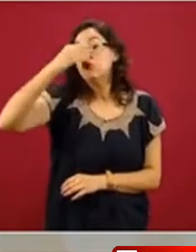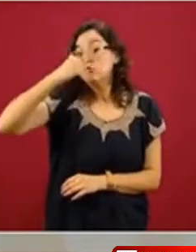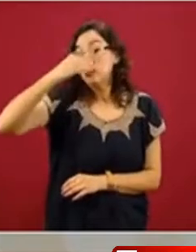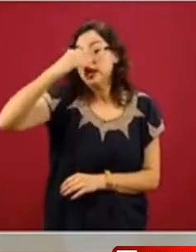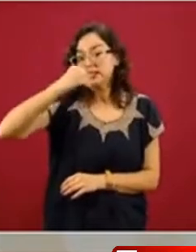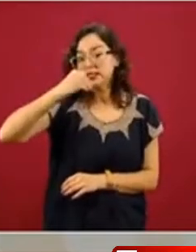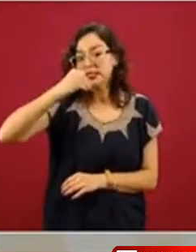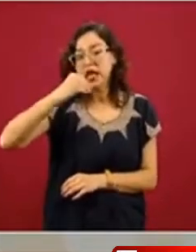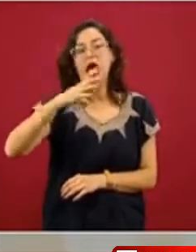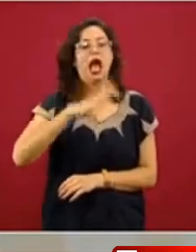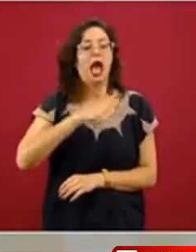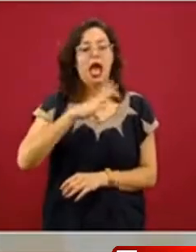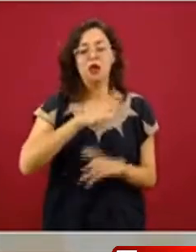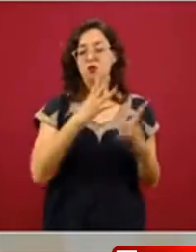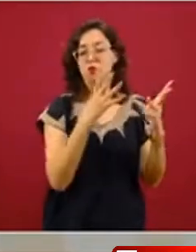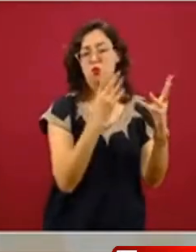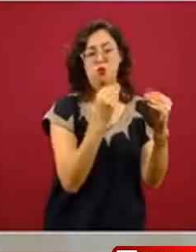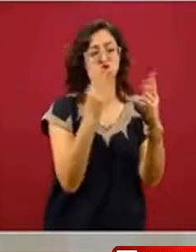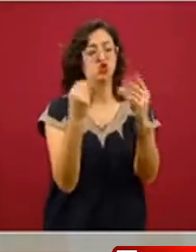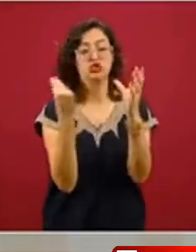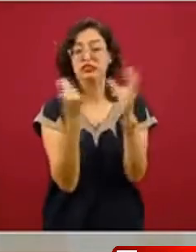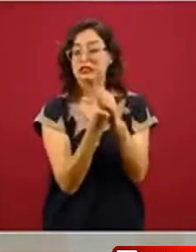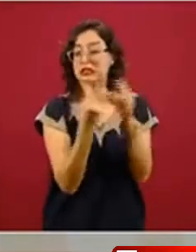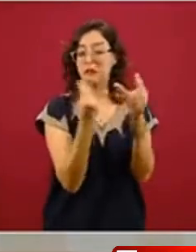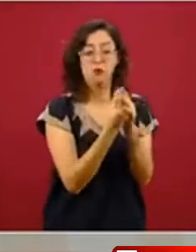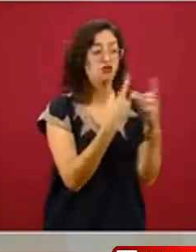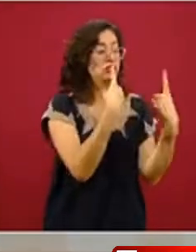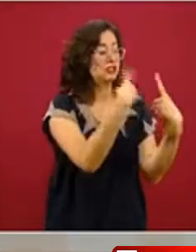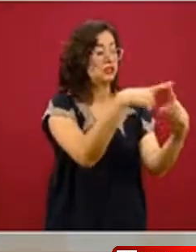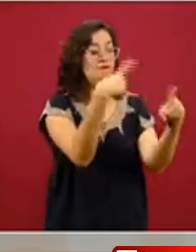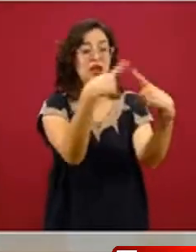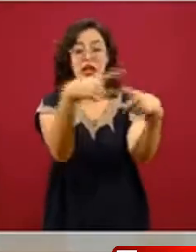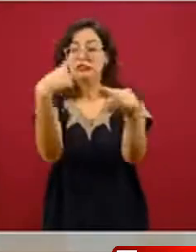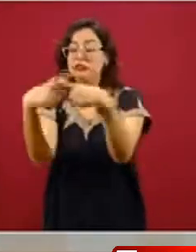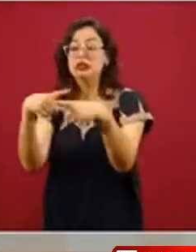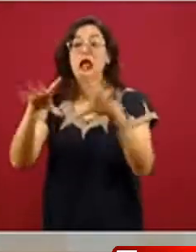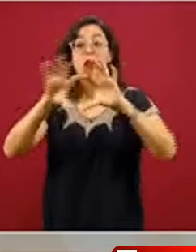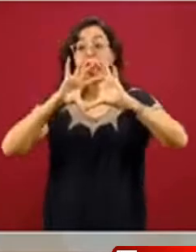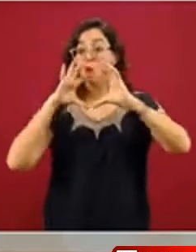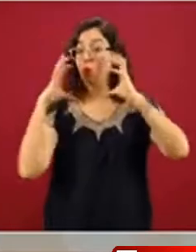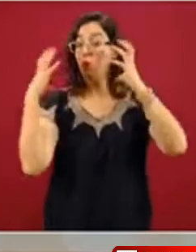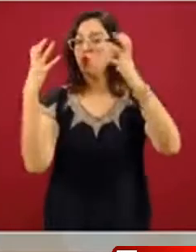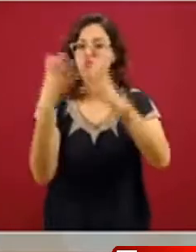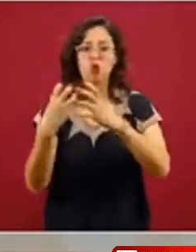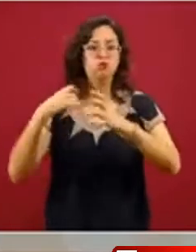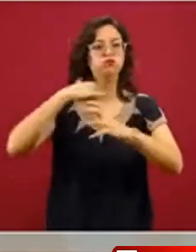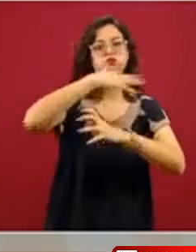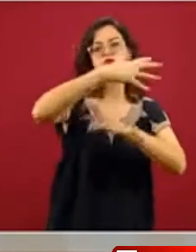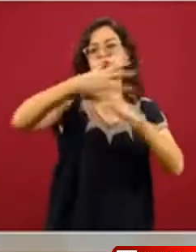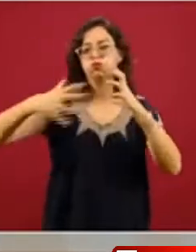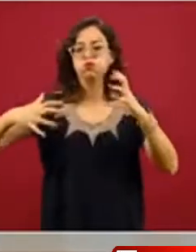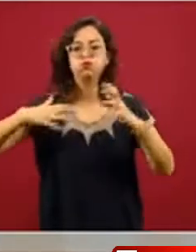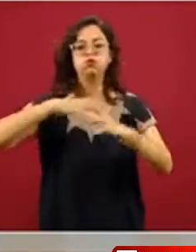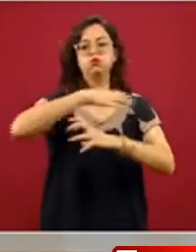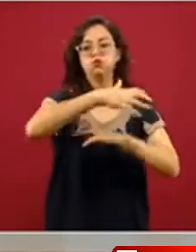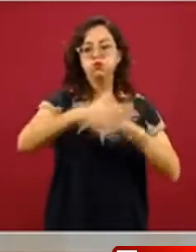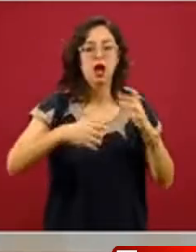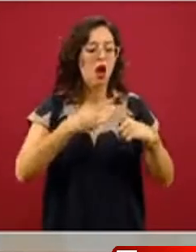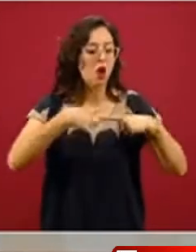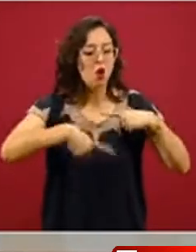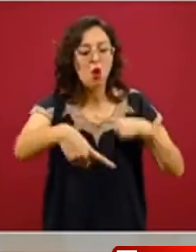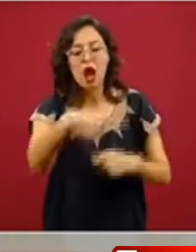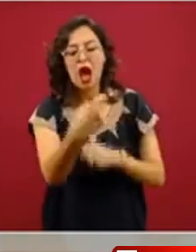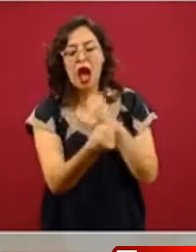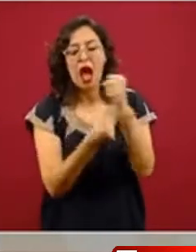tipos y subtipos de virus influenza que circulan en el mundo a lo largo del año, se reconoce cuál sería con